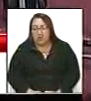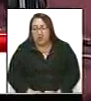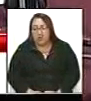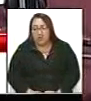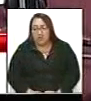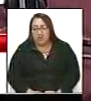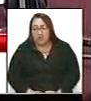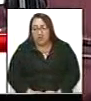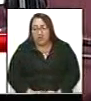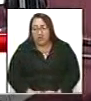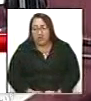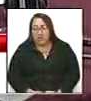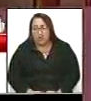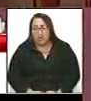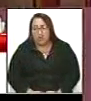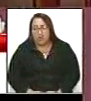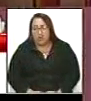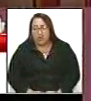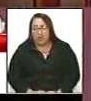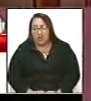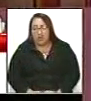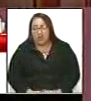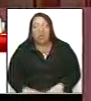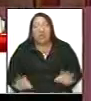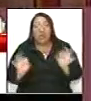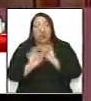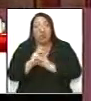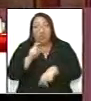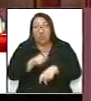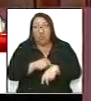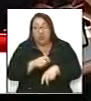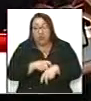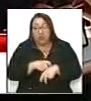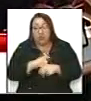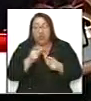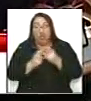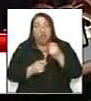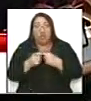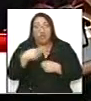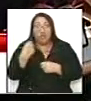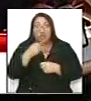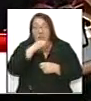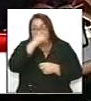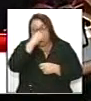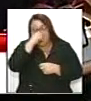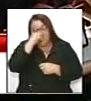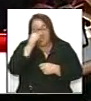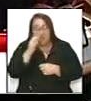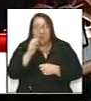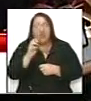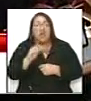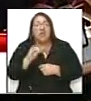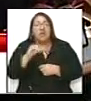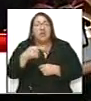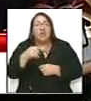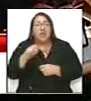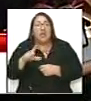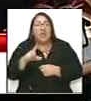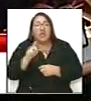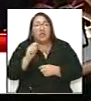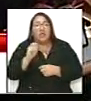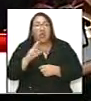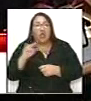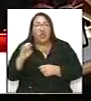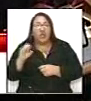Comisión de Constitución. Personal de congresistas. Por favor, en ningún momento los congresistas Miki Torres ni Ursula Letona